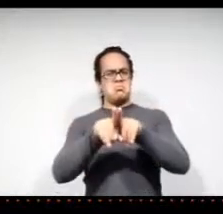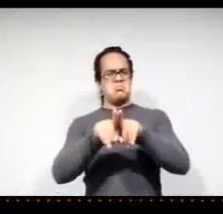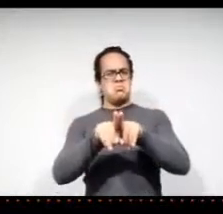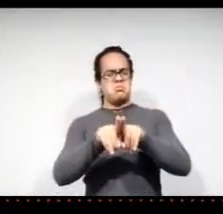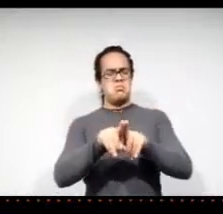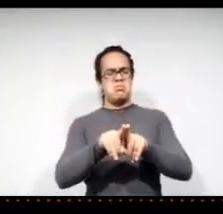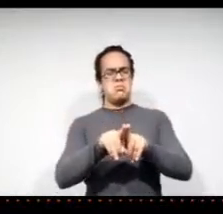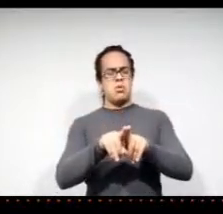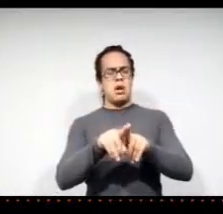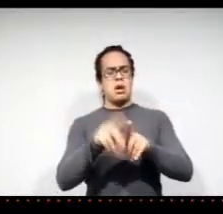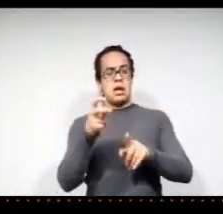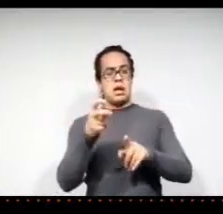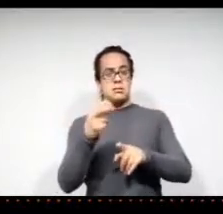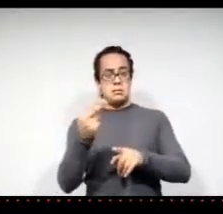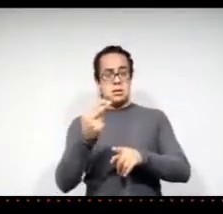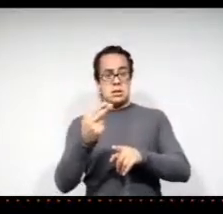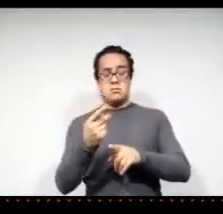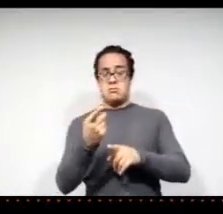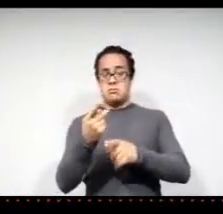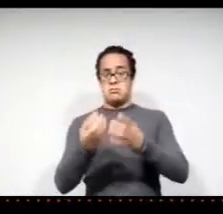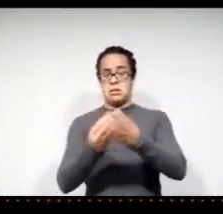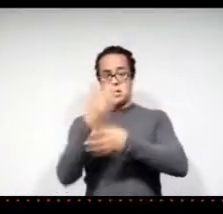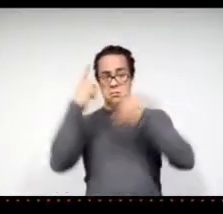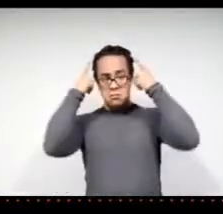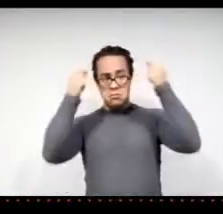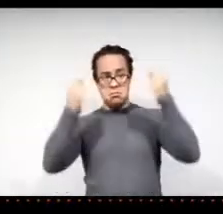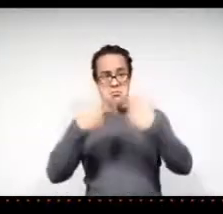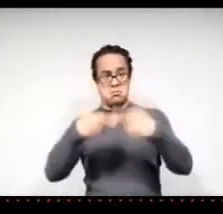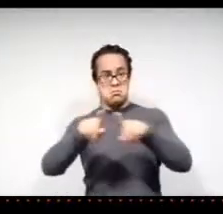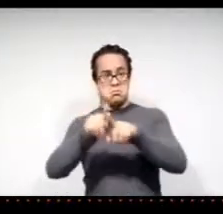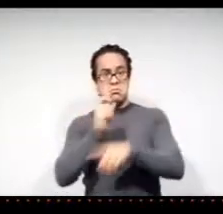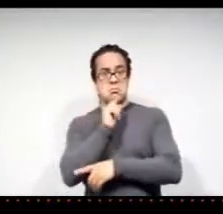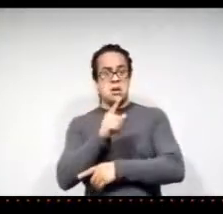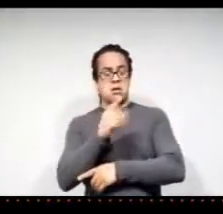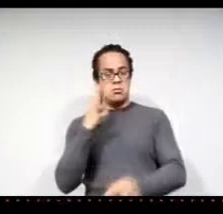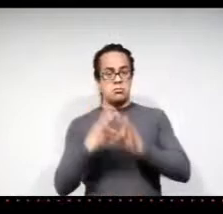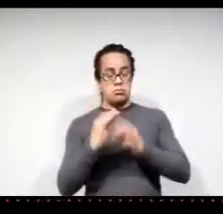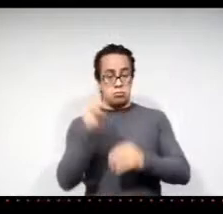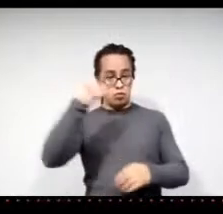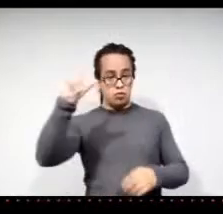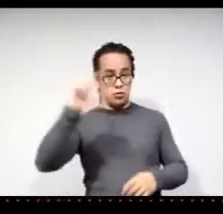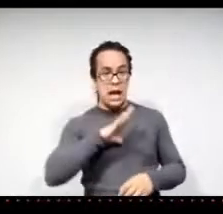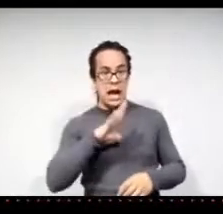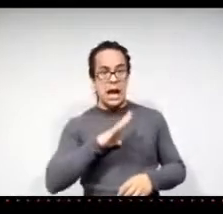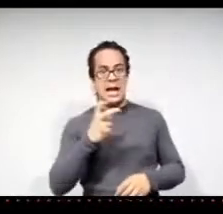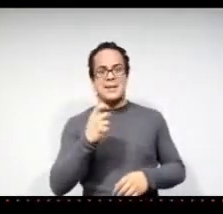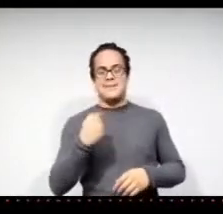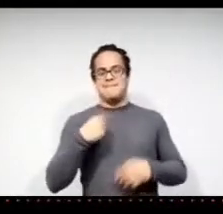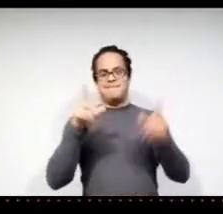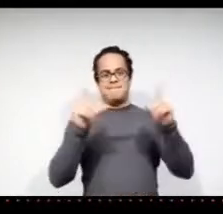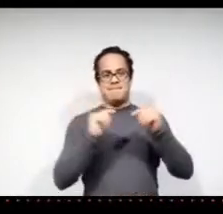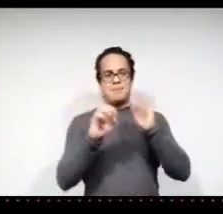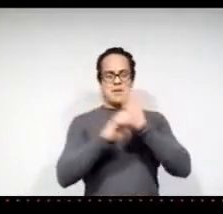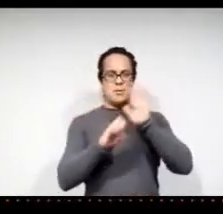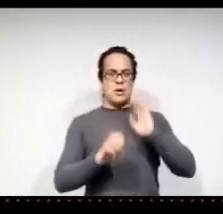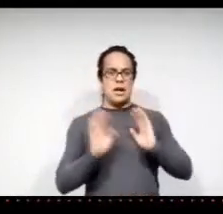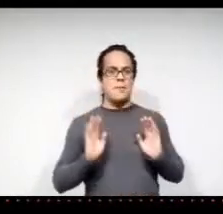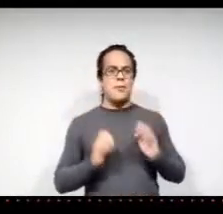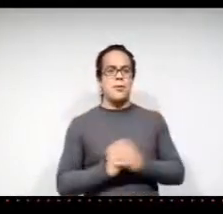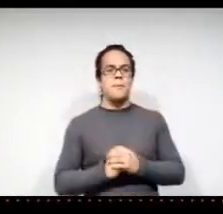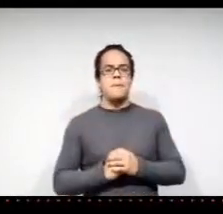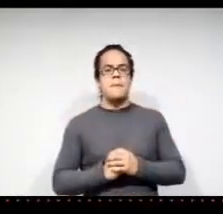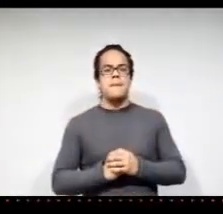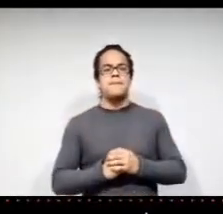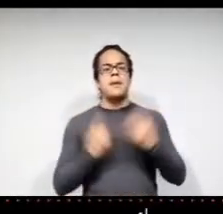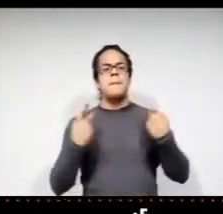a lo que necesita? ¿Por qué? Y lo cierro con ese planteamiento. Un